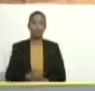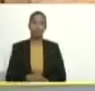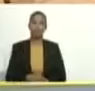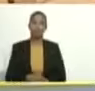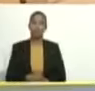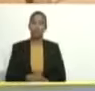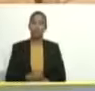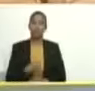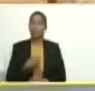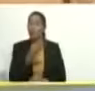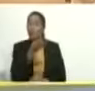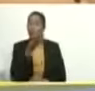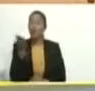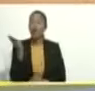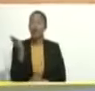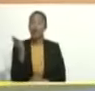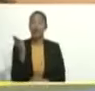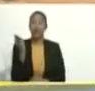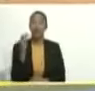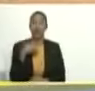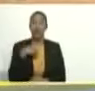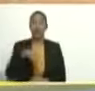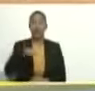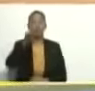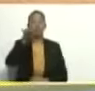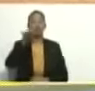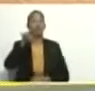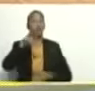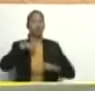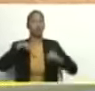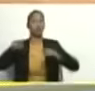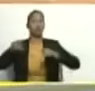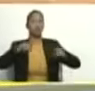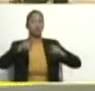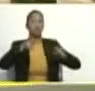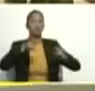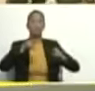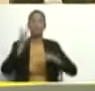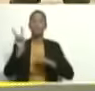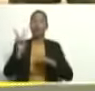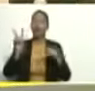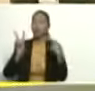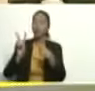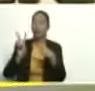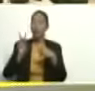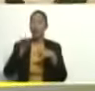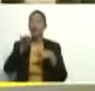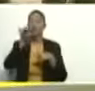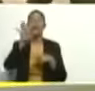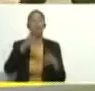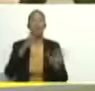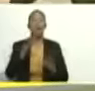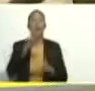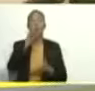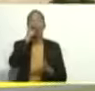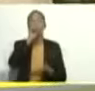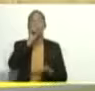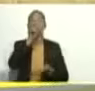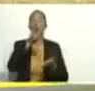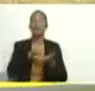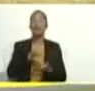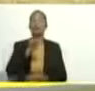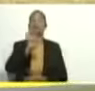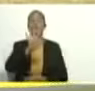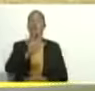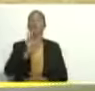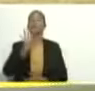ustedes les tocará dirigir los destinos de la patria cuando llegue el 2054